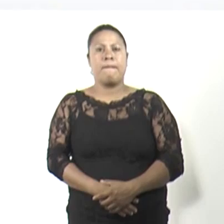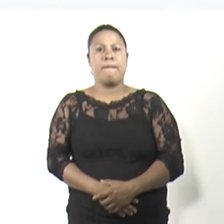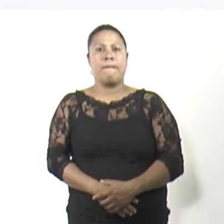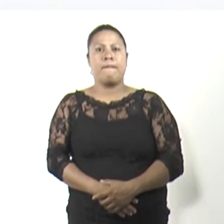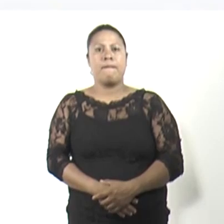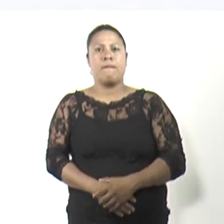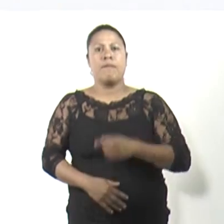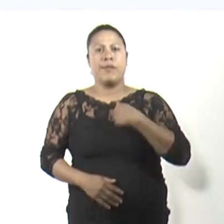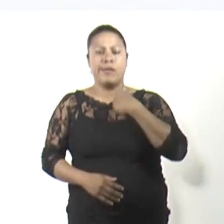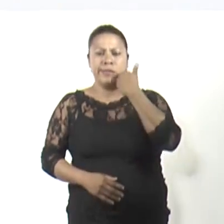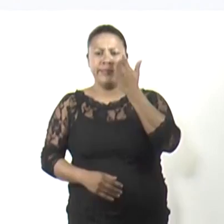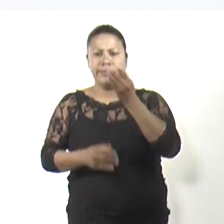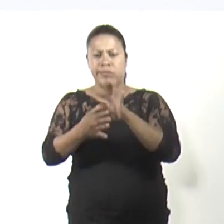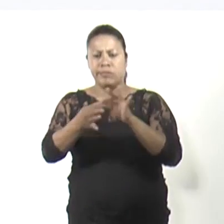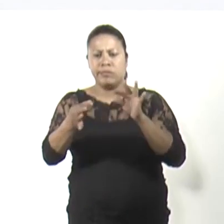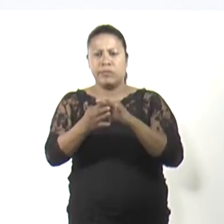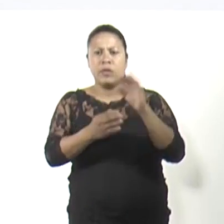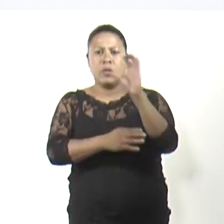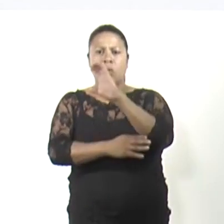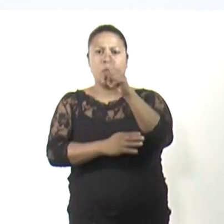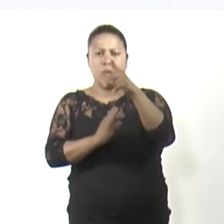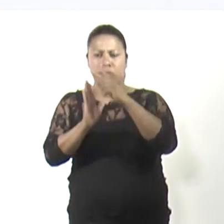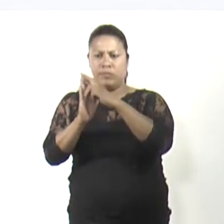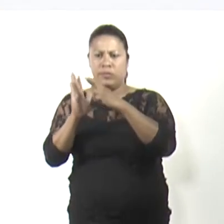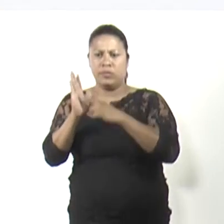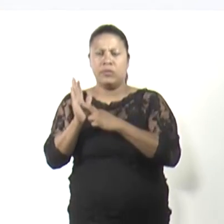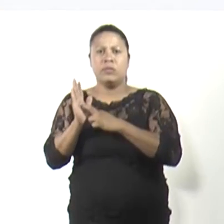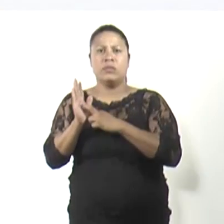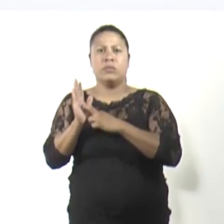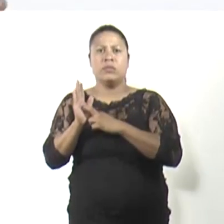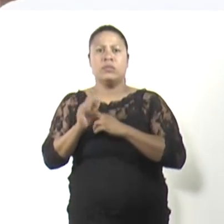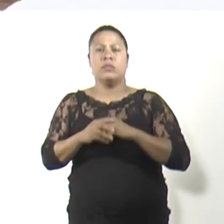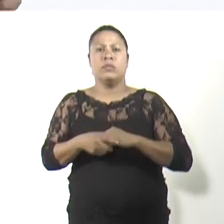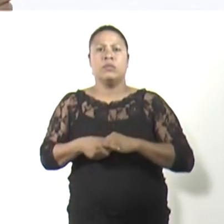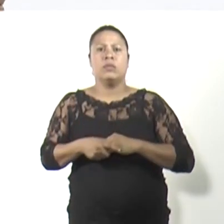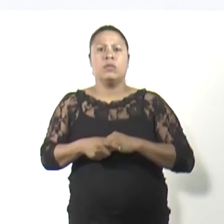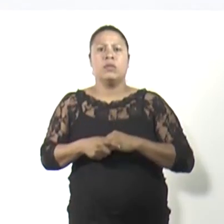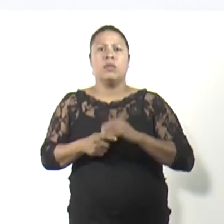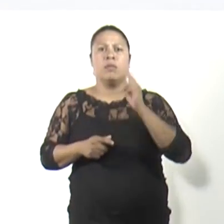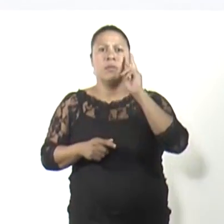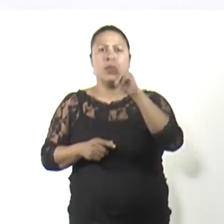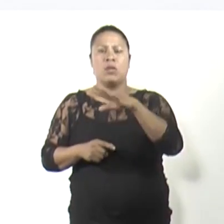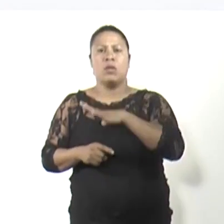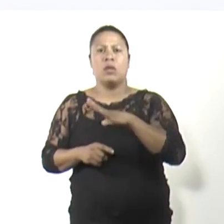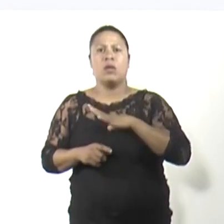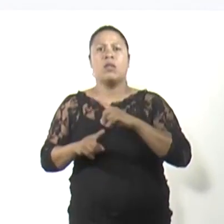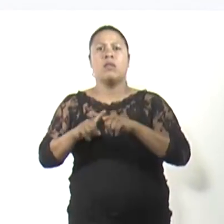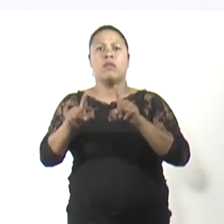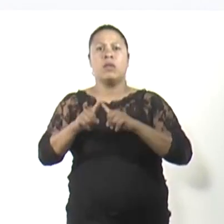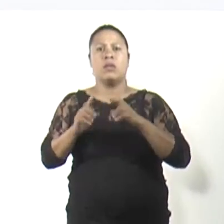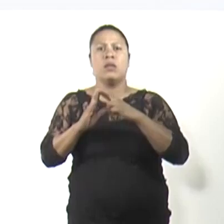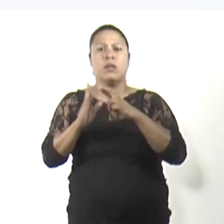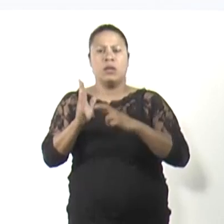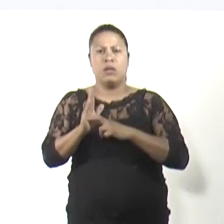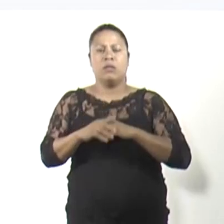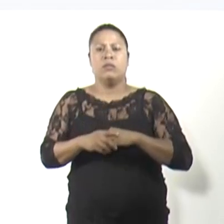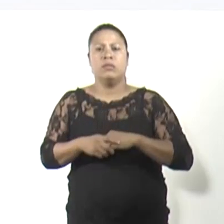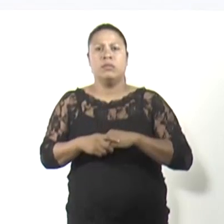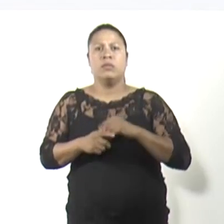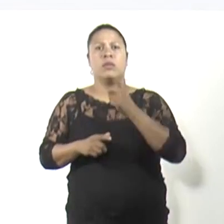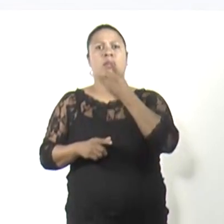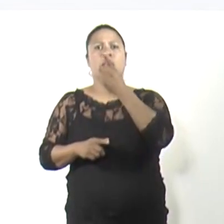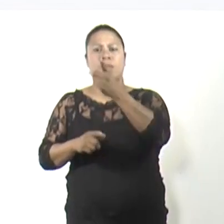Aquí, cuando hablamos de reglas consuetudinarias, porque lo venimos hilando desde un principio,